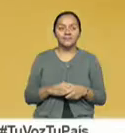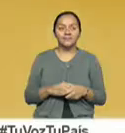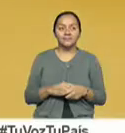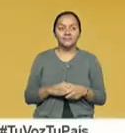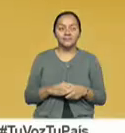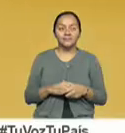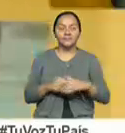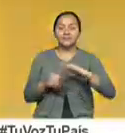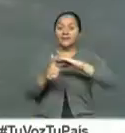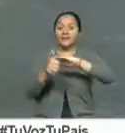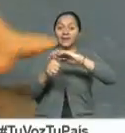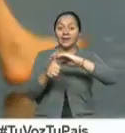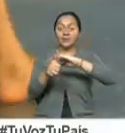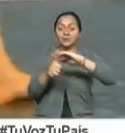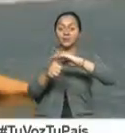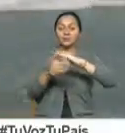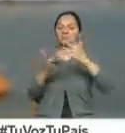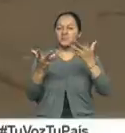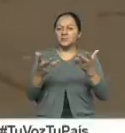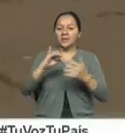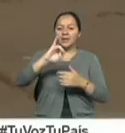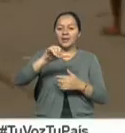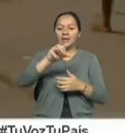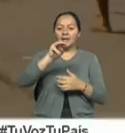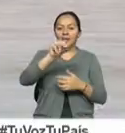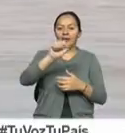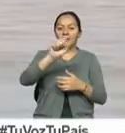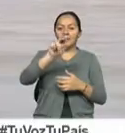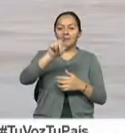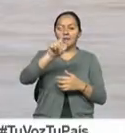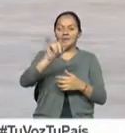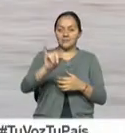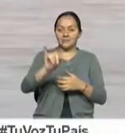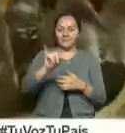Y Galápagos por el archipiélago de Jambelí.